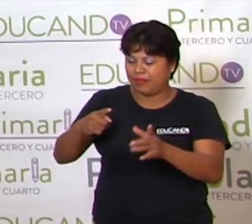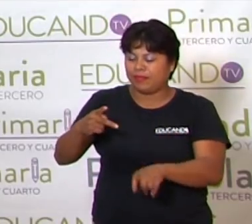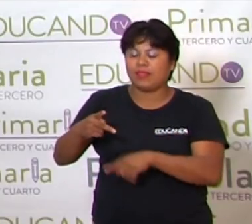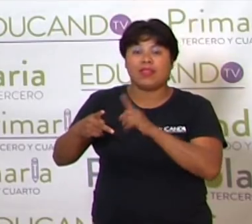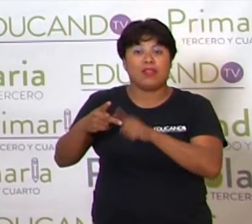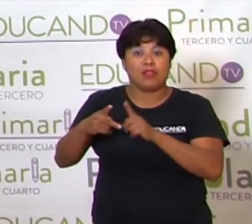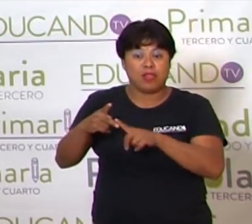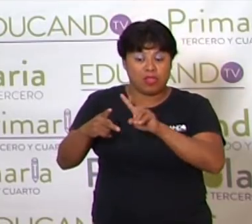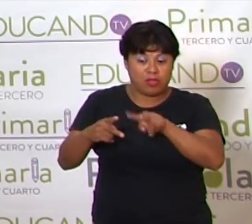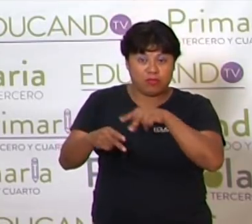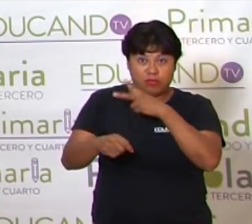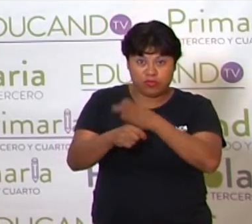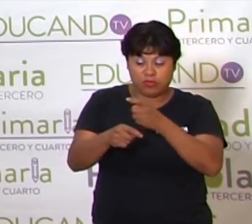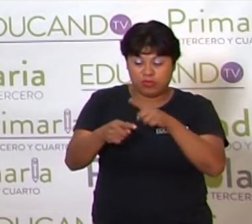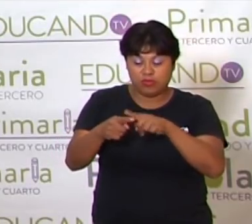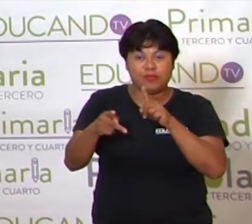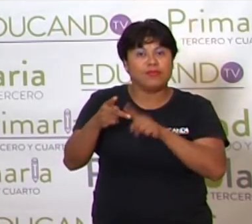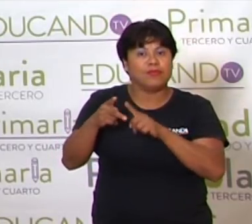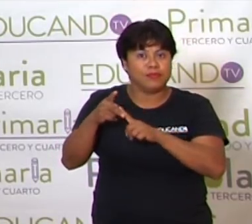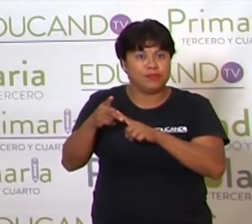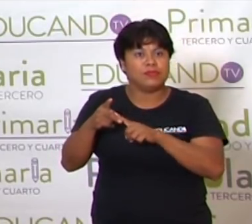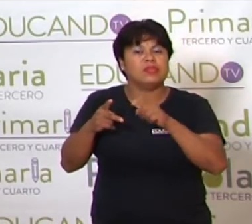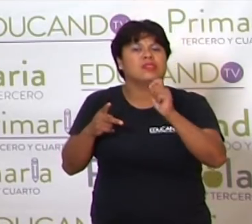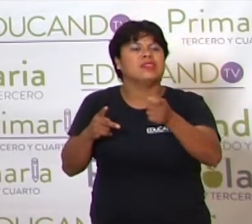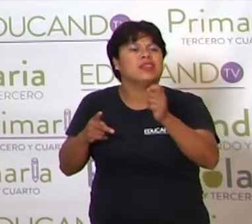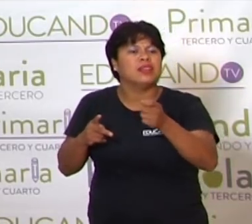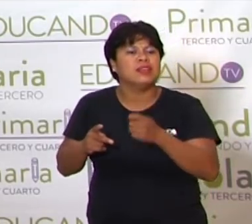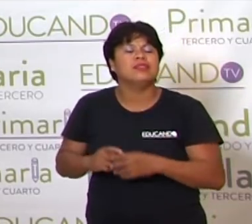después de elegir la historia es